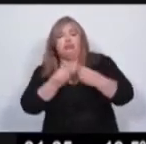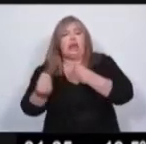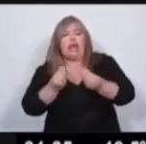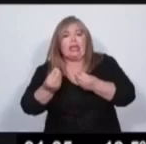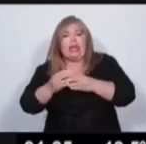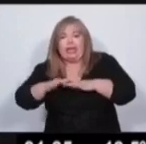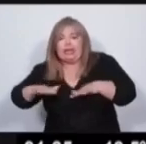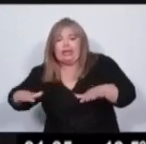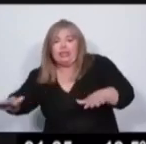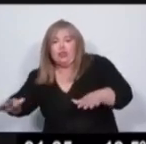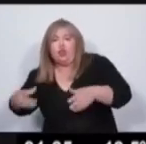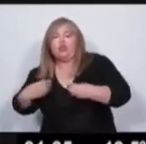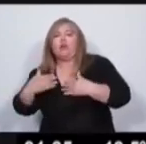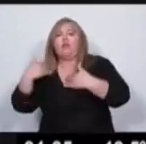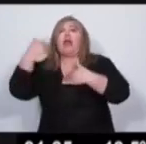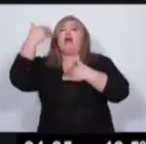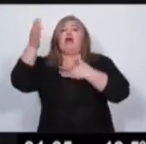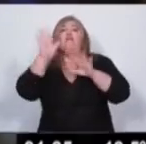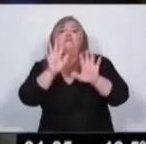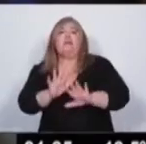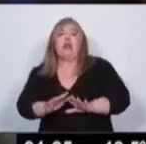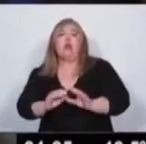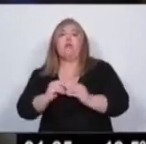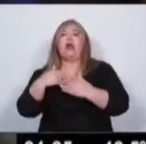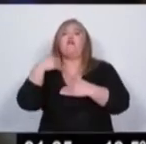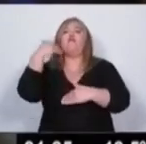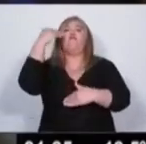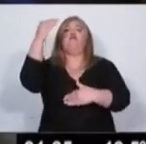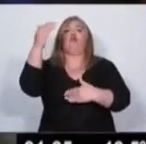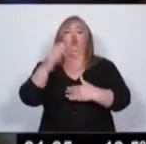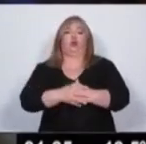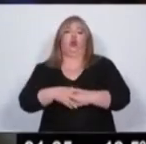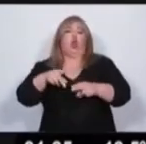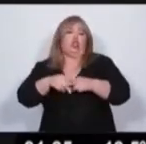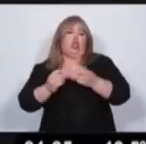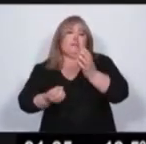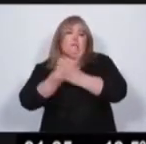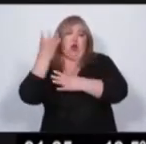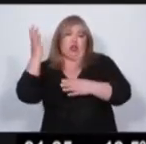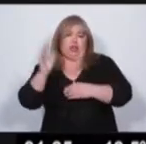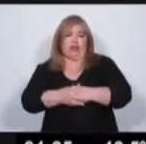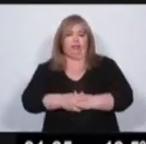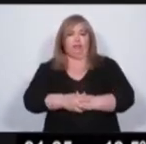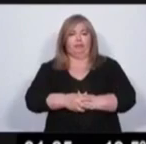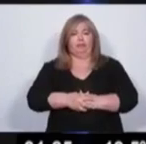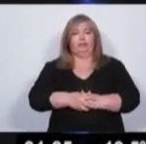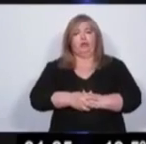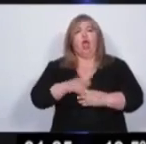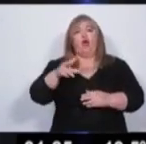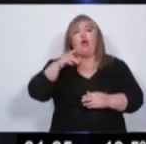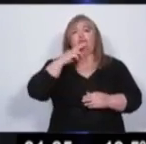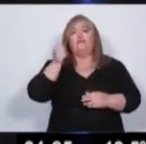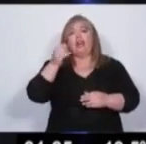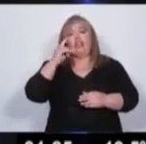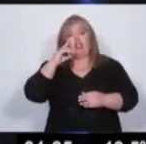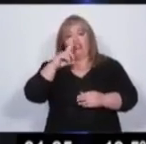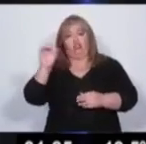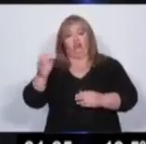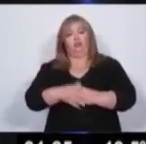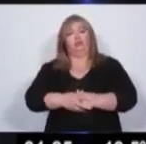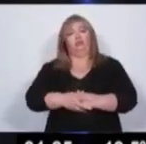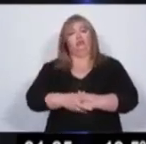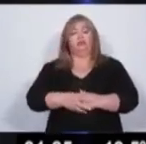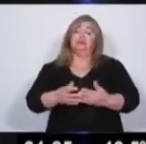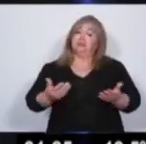chicos a los desafíos del futuro Gracias candidato es el momento de Mario Badillo Sí yo le